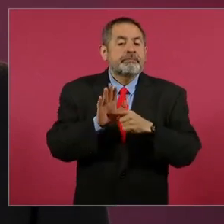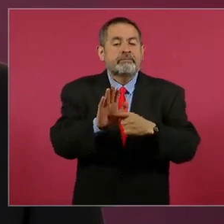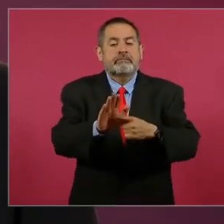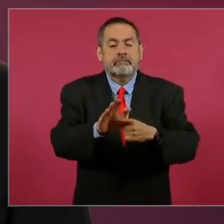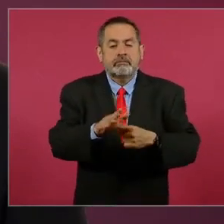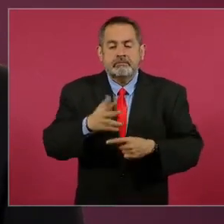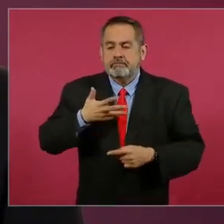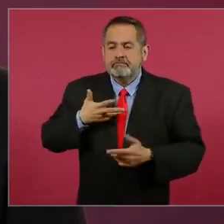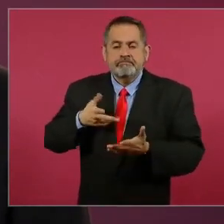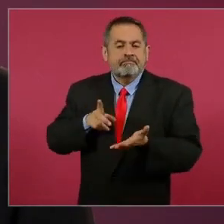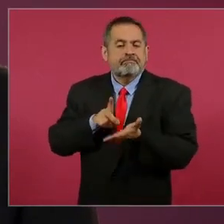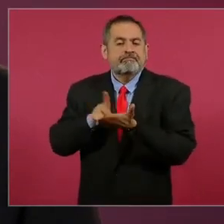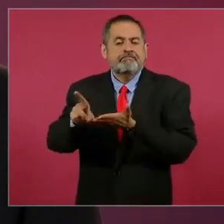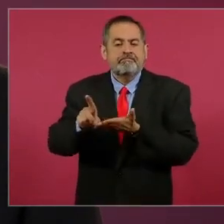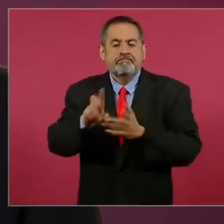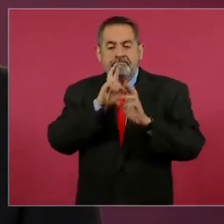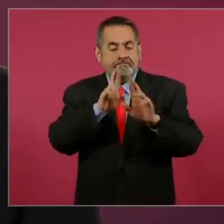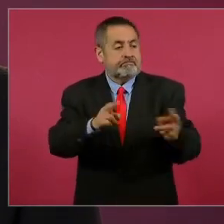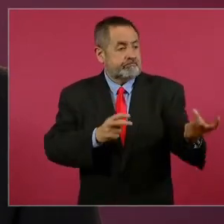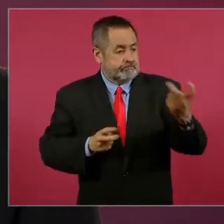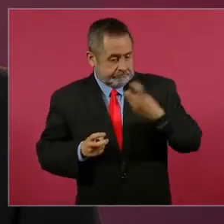tener derecho de réplica.